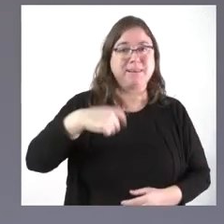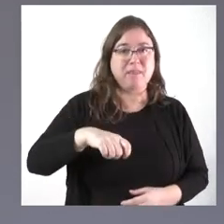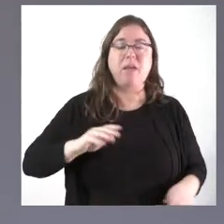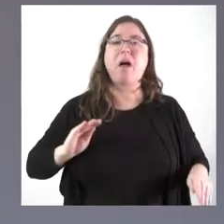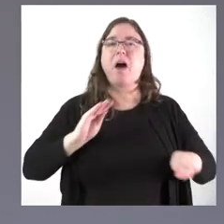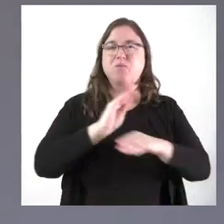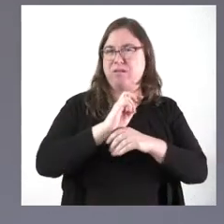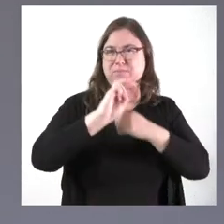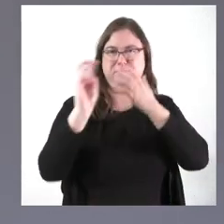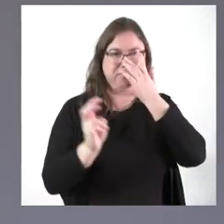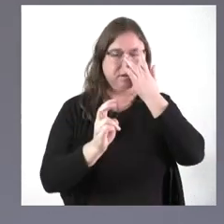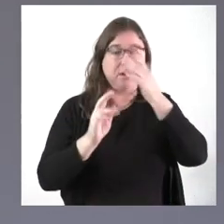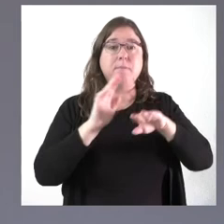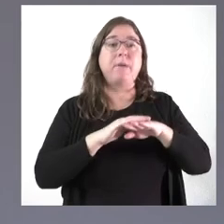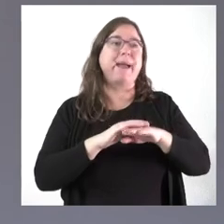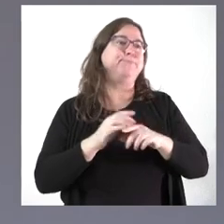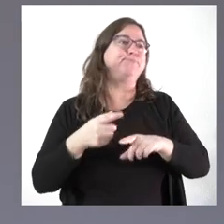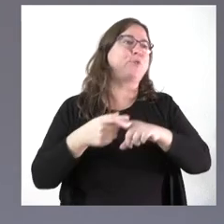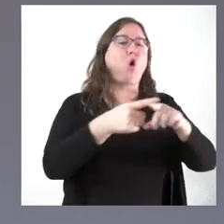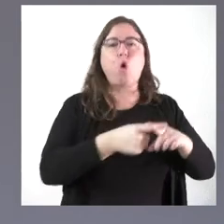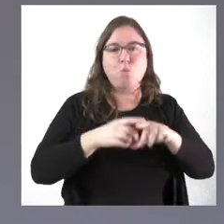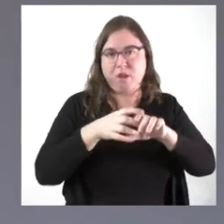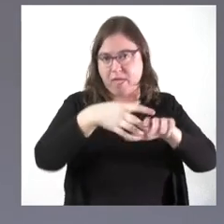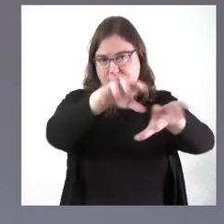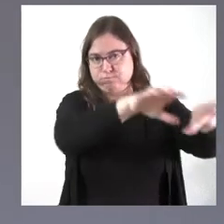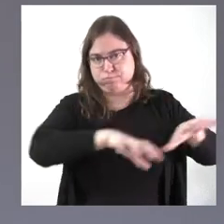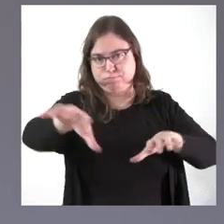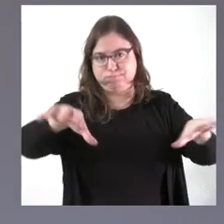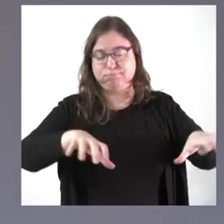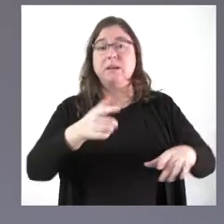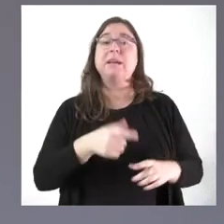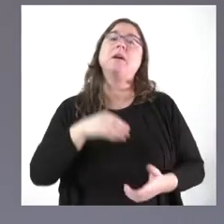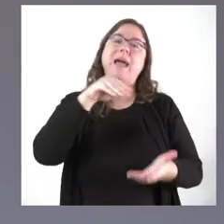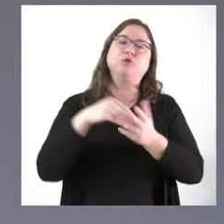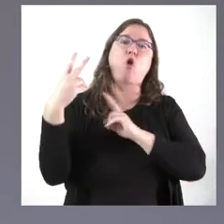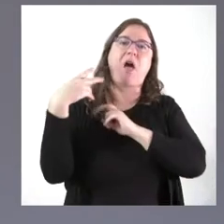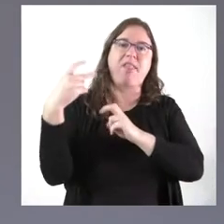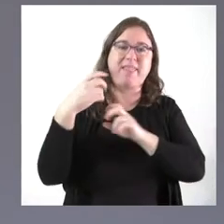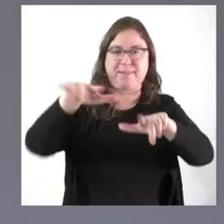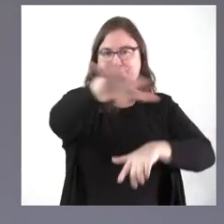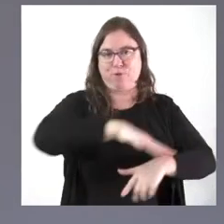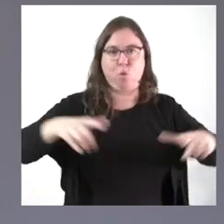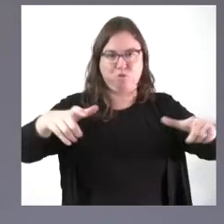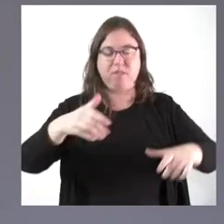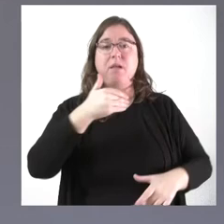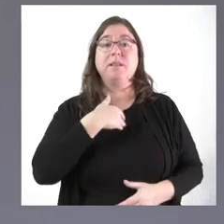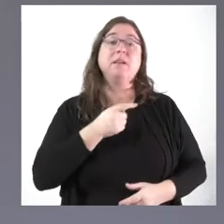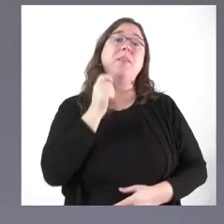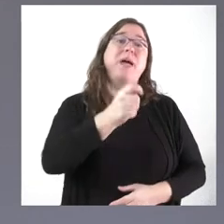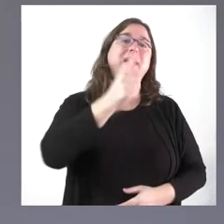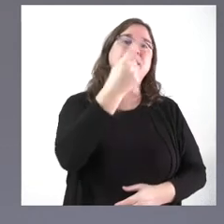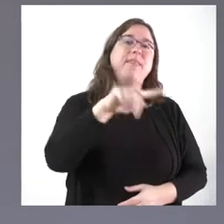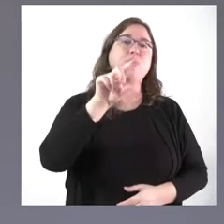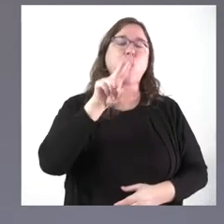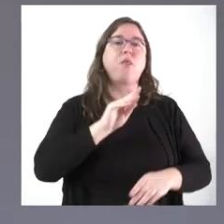tramitadas a comunidades se han ejecutado en economía y Hacienda concedió 112 peticiones de ayudas